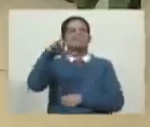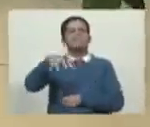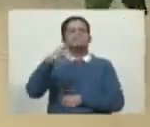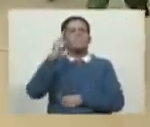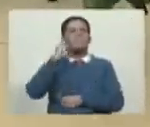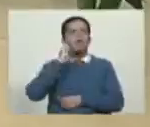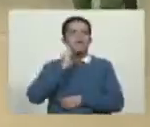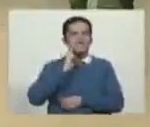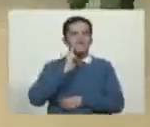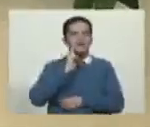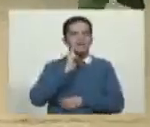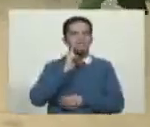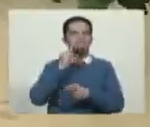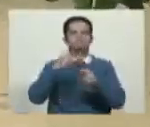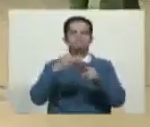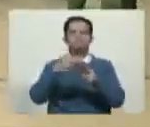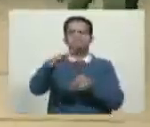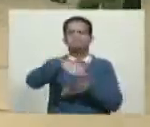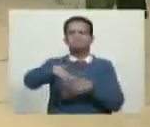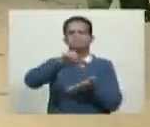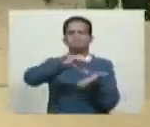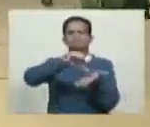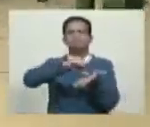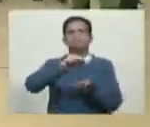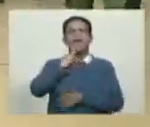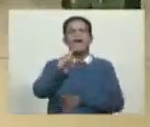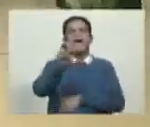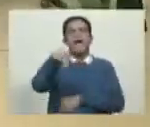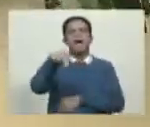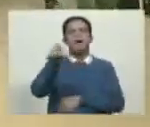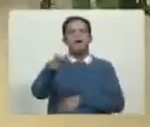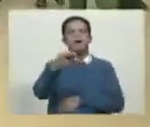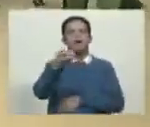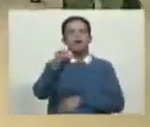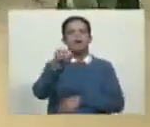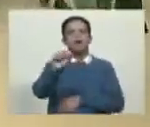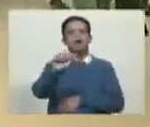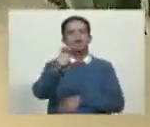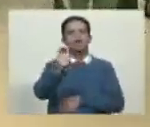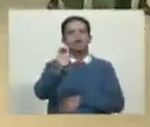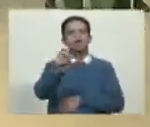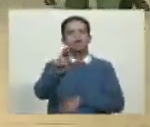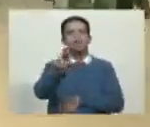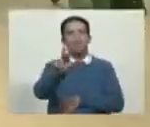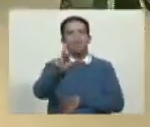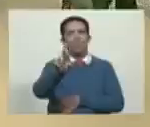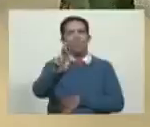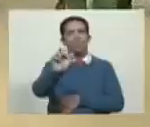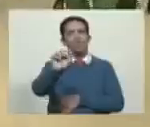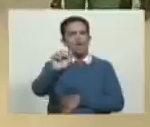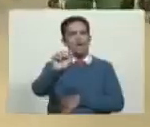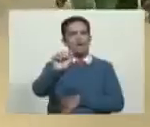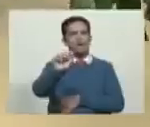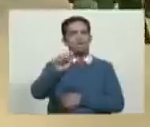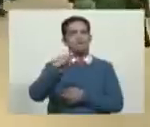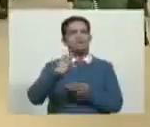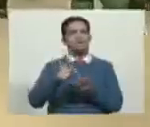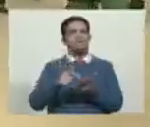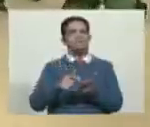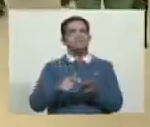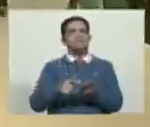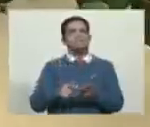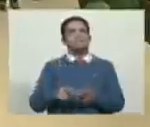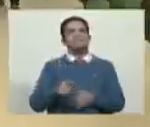y operativa de la Fuerza Armada Nacional Bolivariana, que consolide la soberanía, integridad territorial,